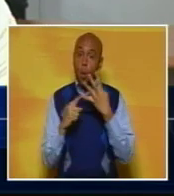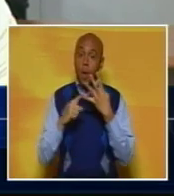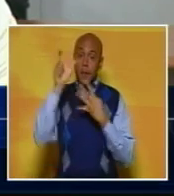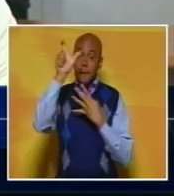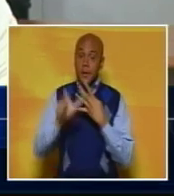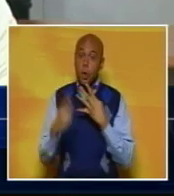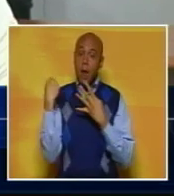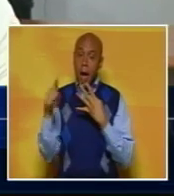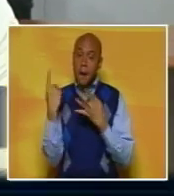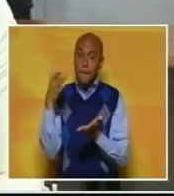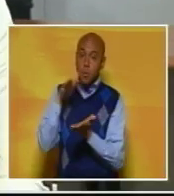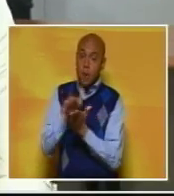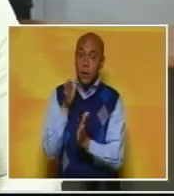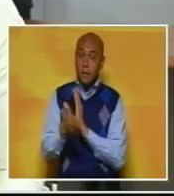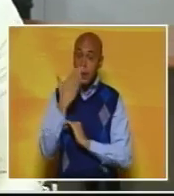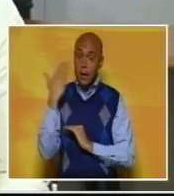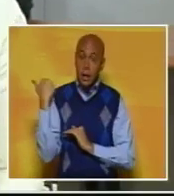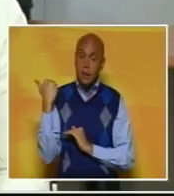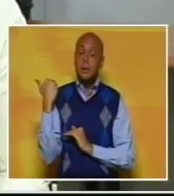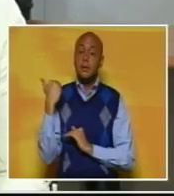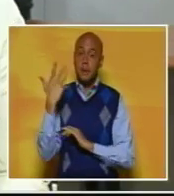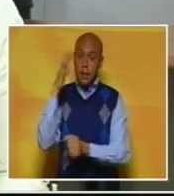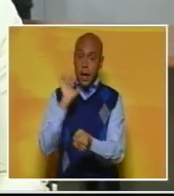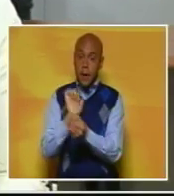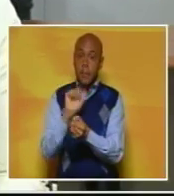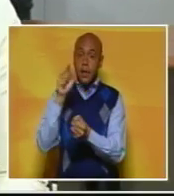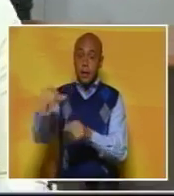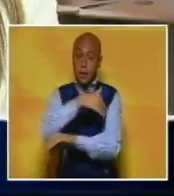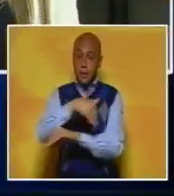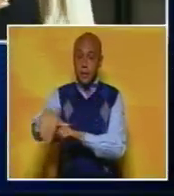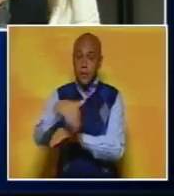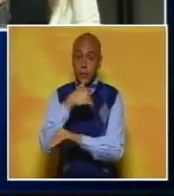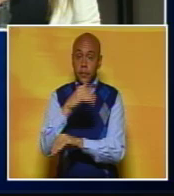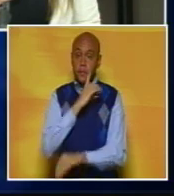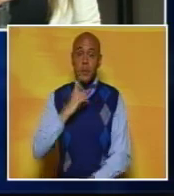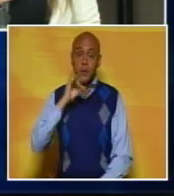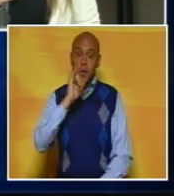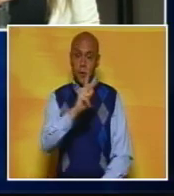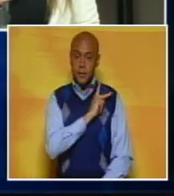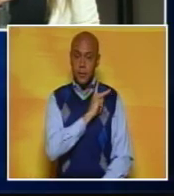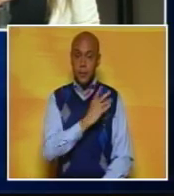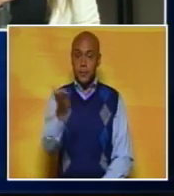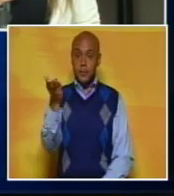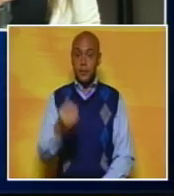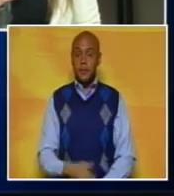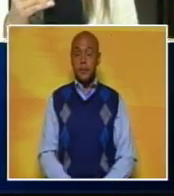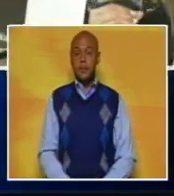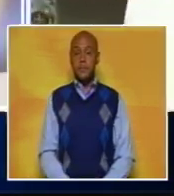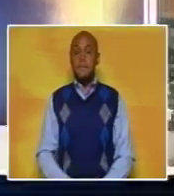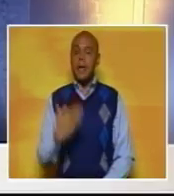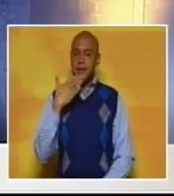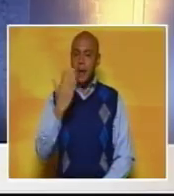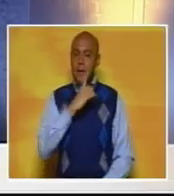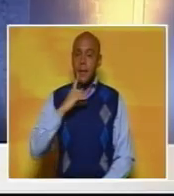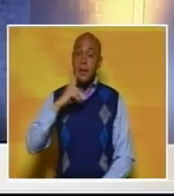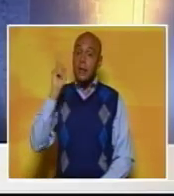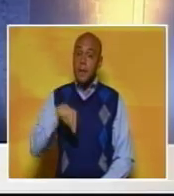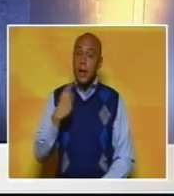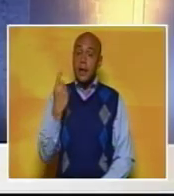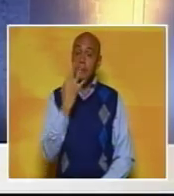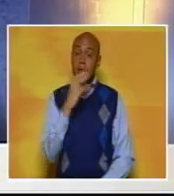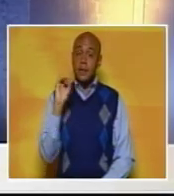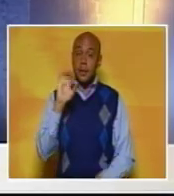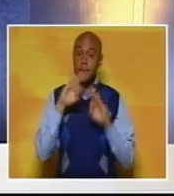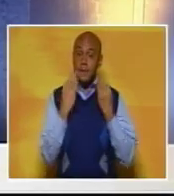que resultó abatido durante este operativo. Desde la avenida Urdaneta, Diana Martínez, Noticiero Venevisión. Gracias, Diana. Más de